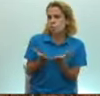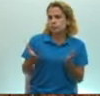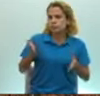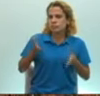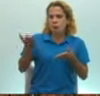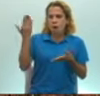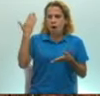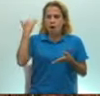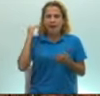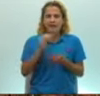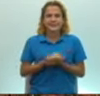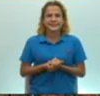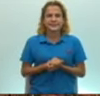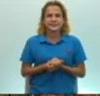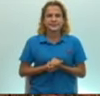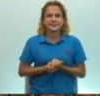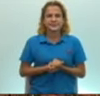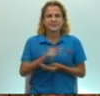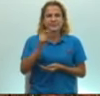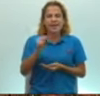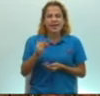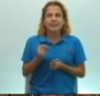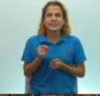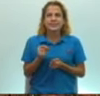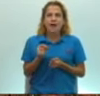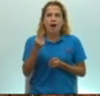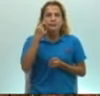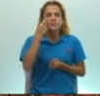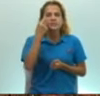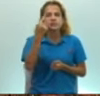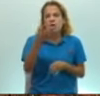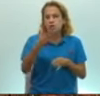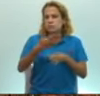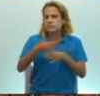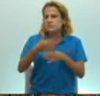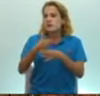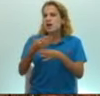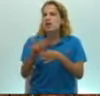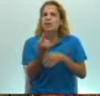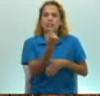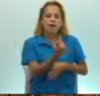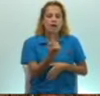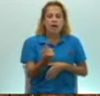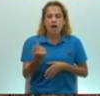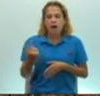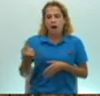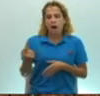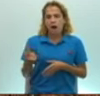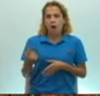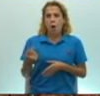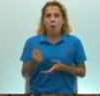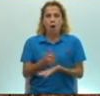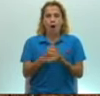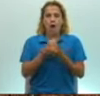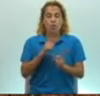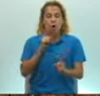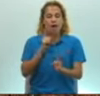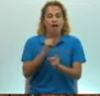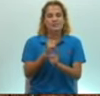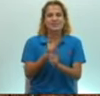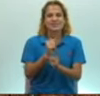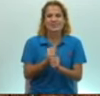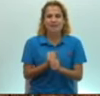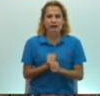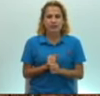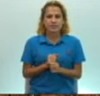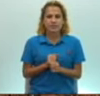son personalidades que tienen un solo color, pero yo creo que también ese arcoíris de color, esa visión diferente de cada uno de ellos nos ayuda también a